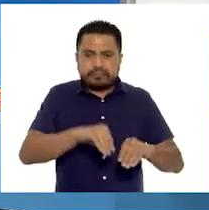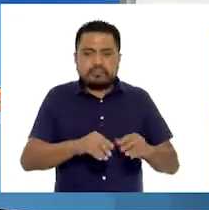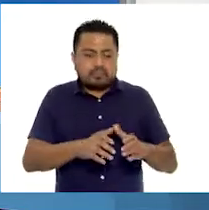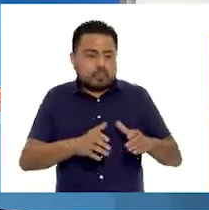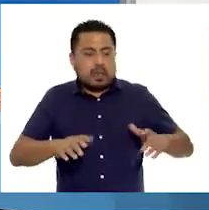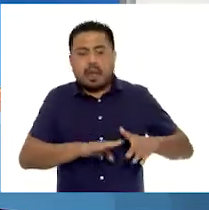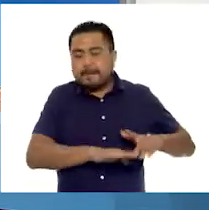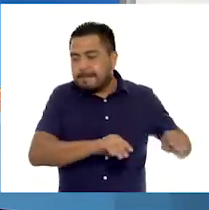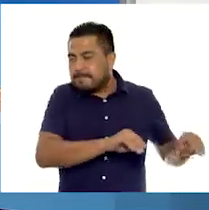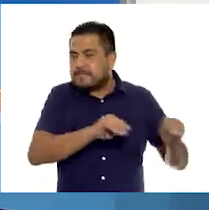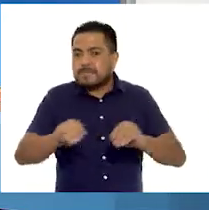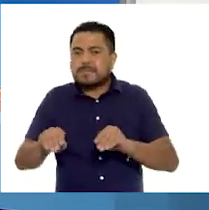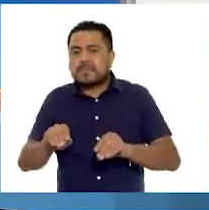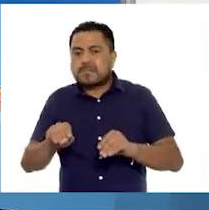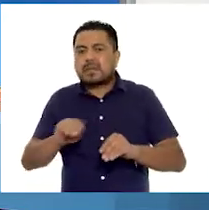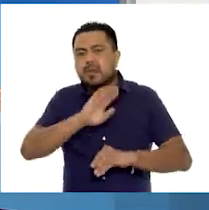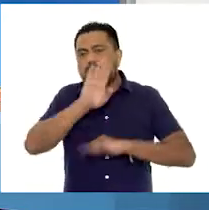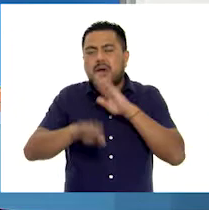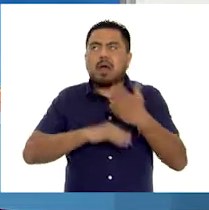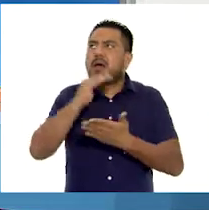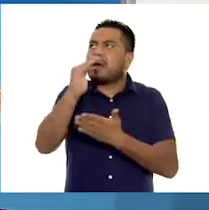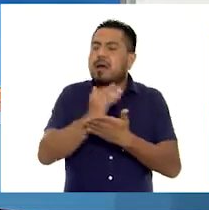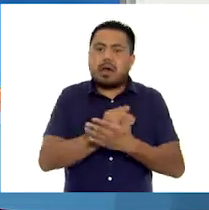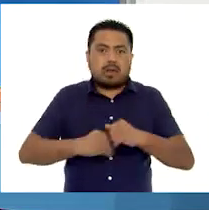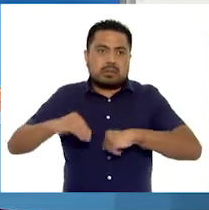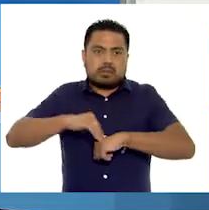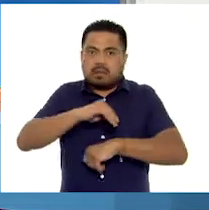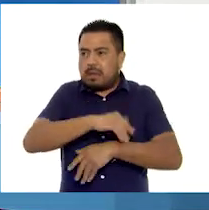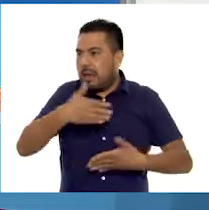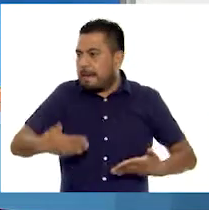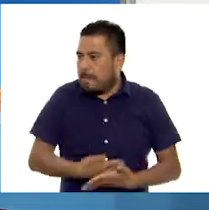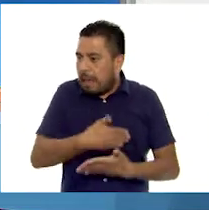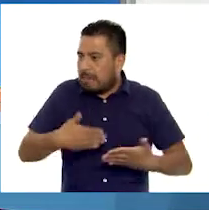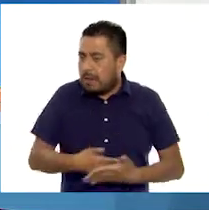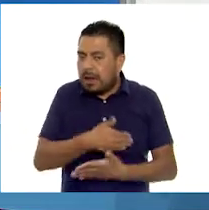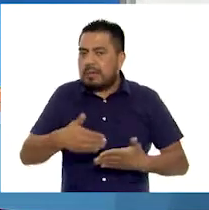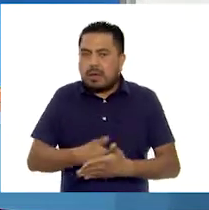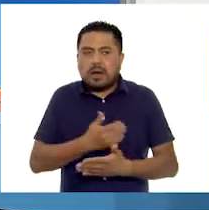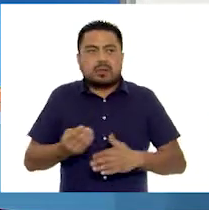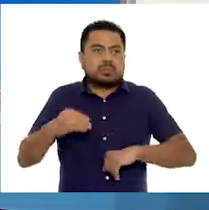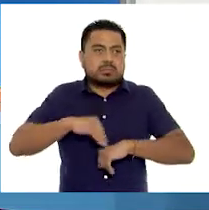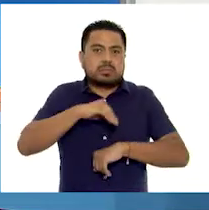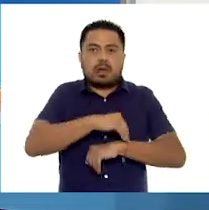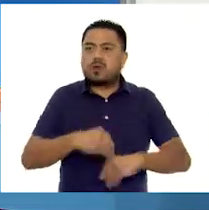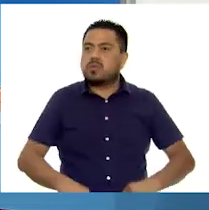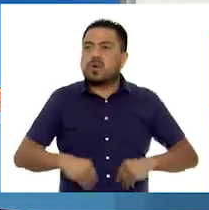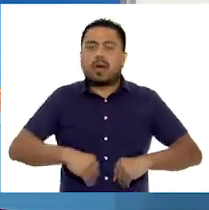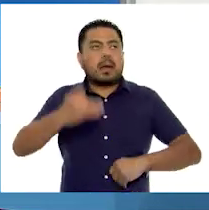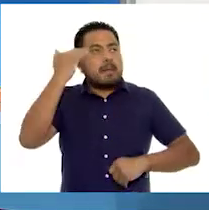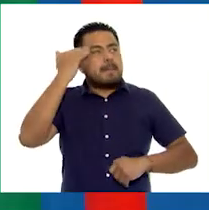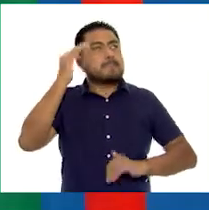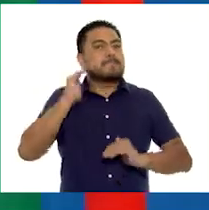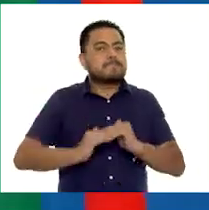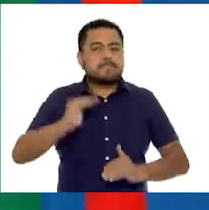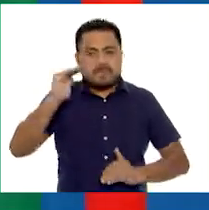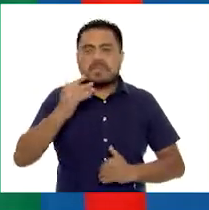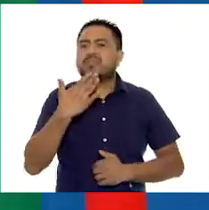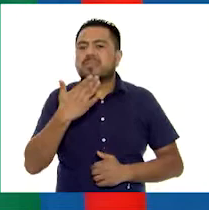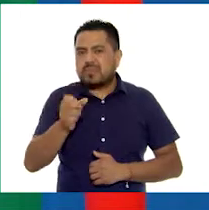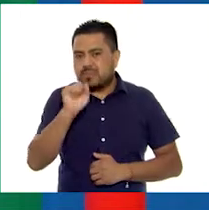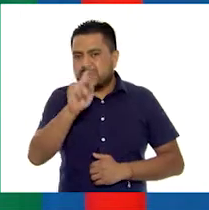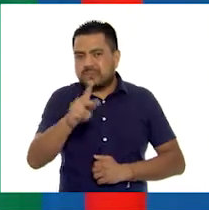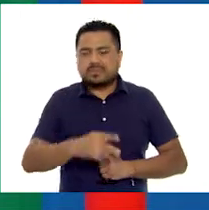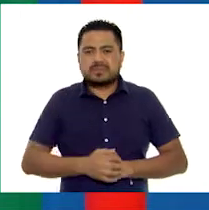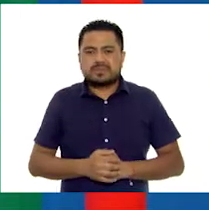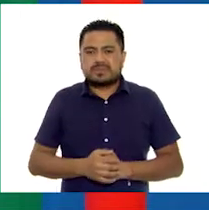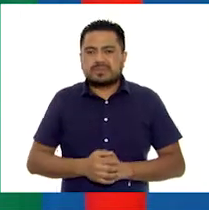migración la disminución de la mortalidad el aumento de los nacimientos y el incremento de la esperanza de vida de paso